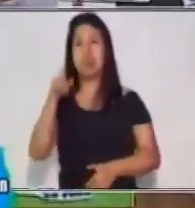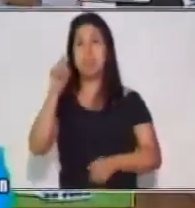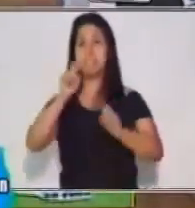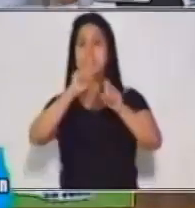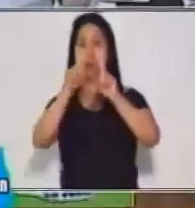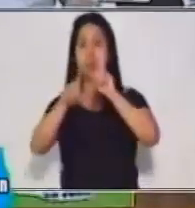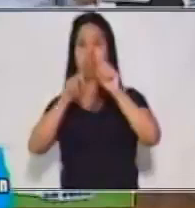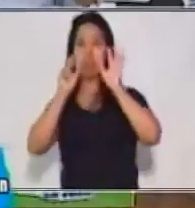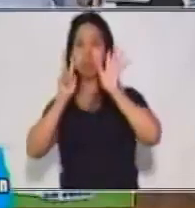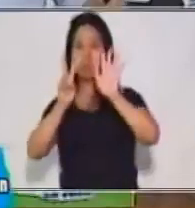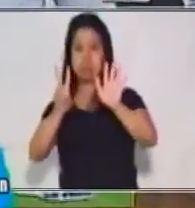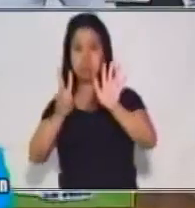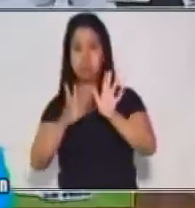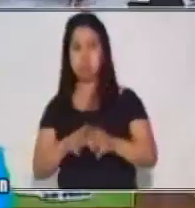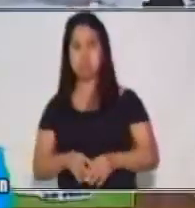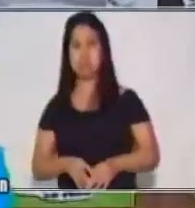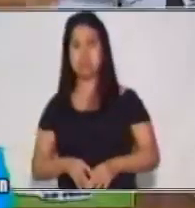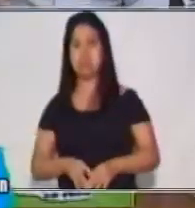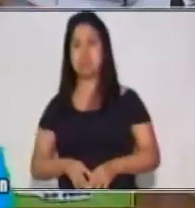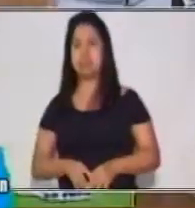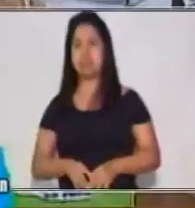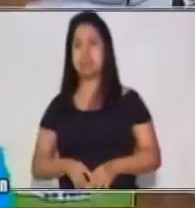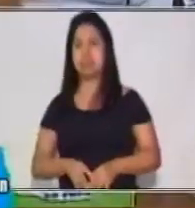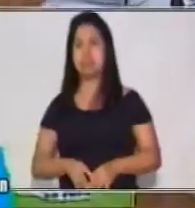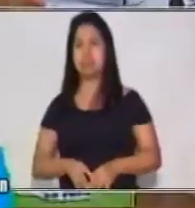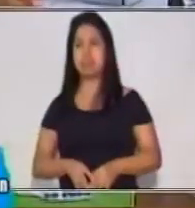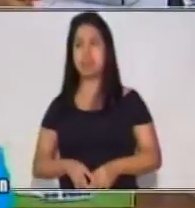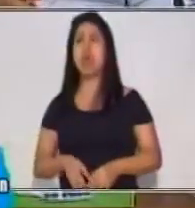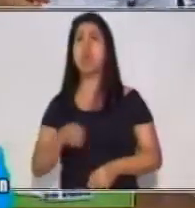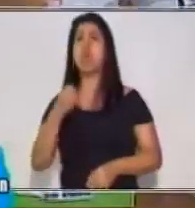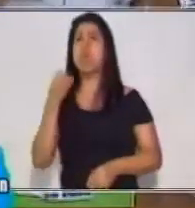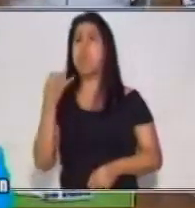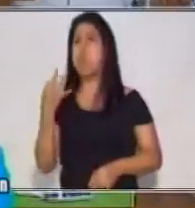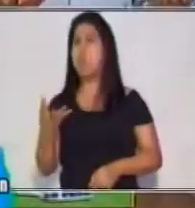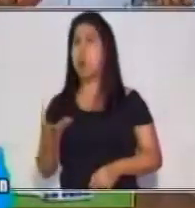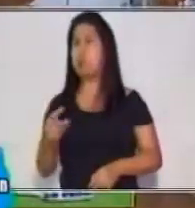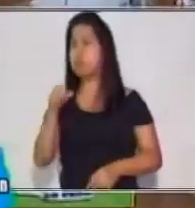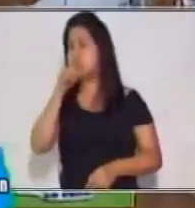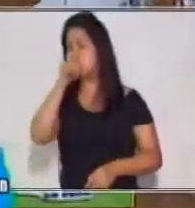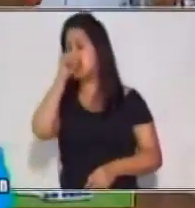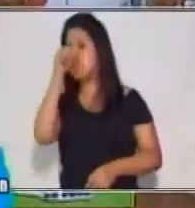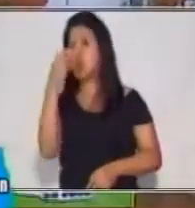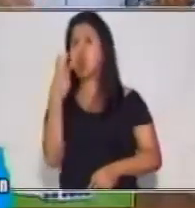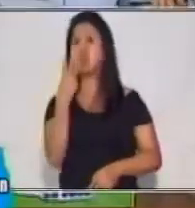Entonces, baloncesto y maratón, 2 personas o 2 alumnos.